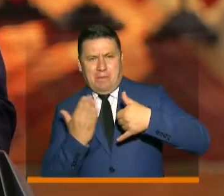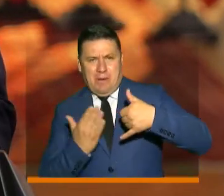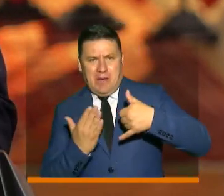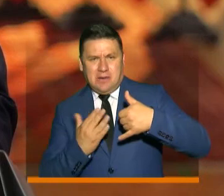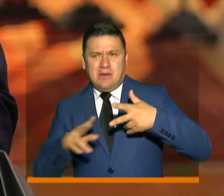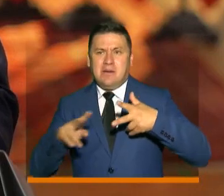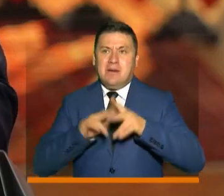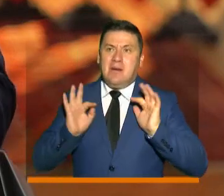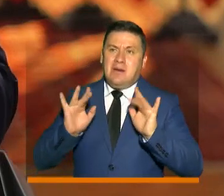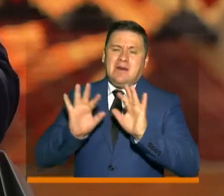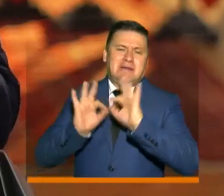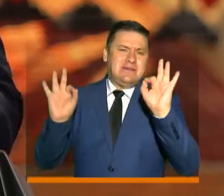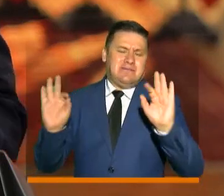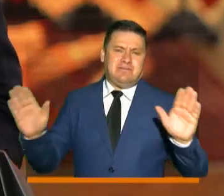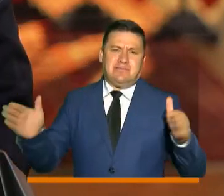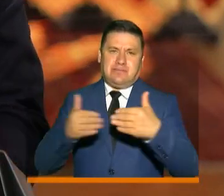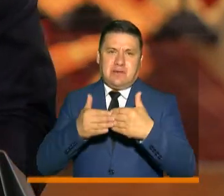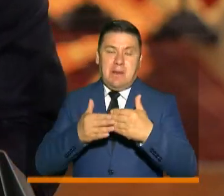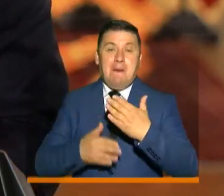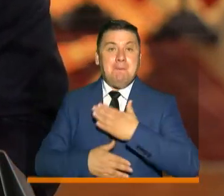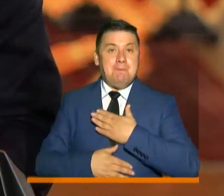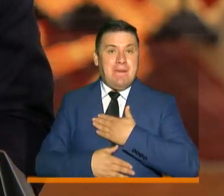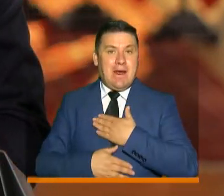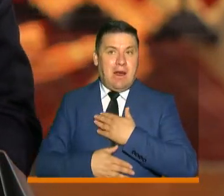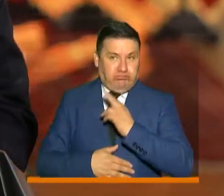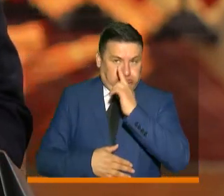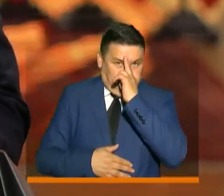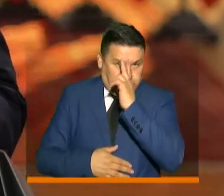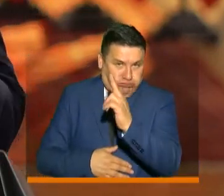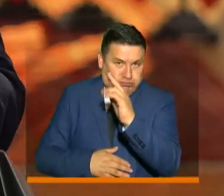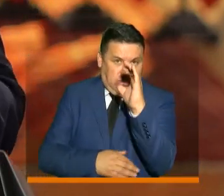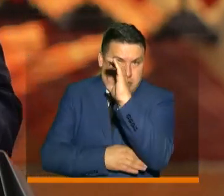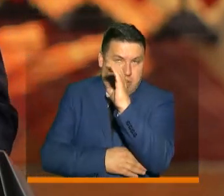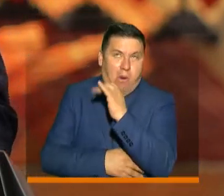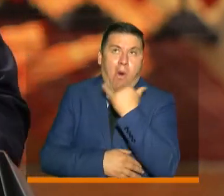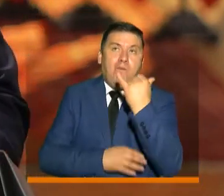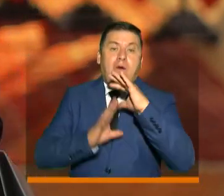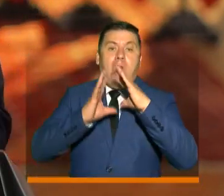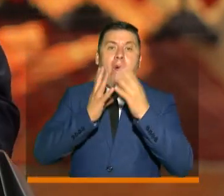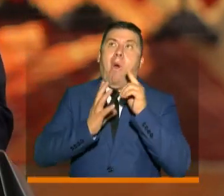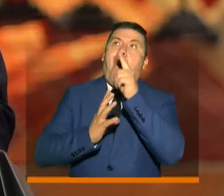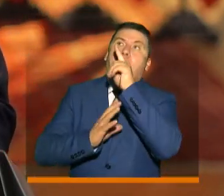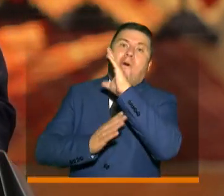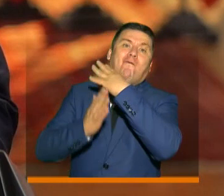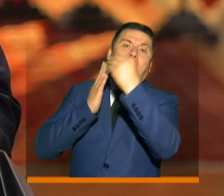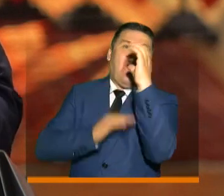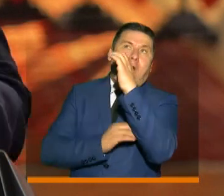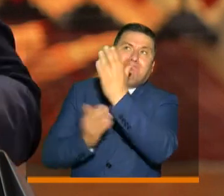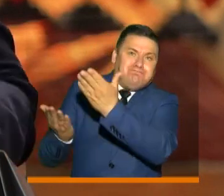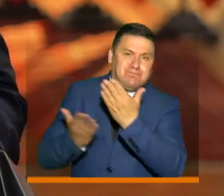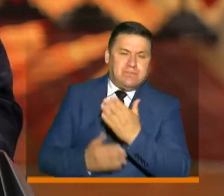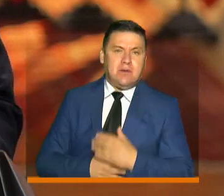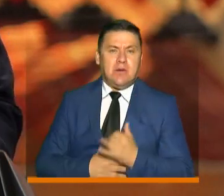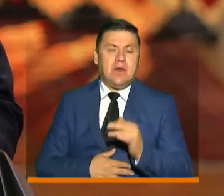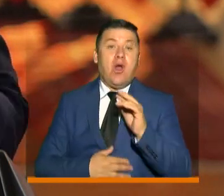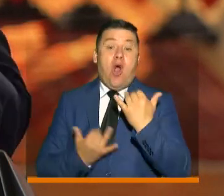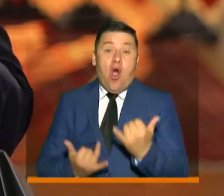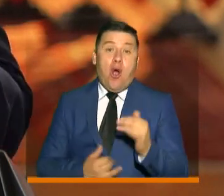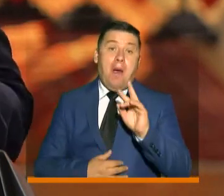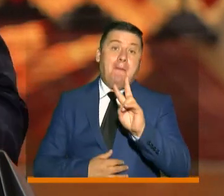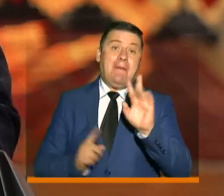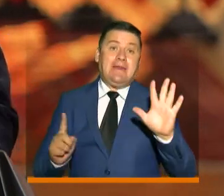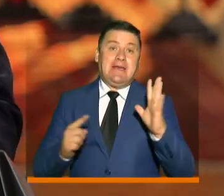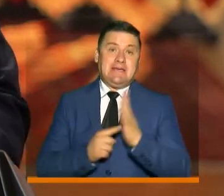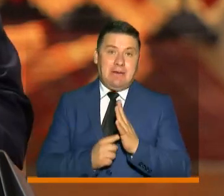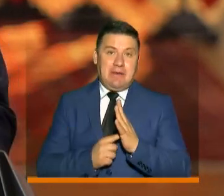los eventos sin perder el rastro de nuestros connacionales que se encontraban fuera del país hoy más de 26 mil se